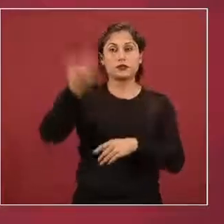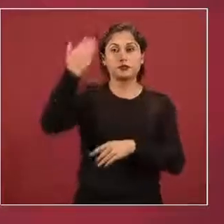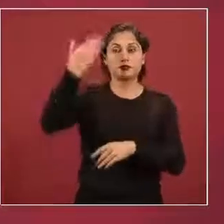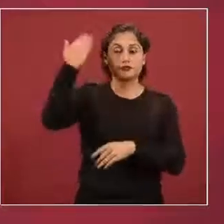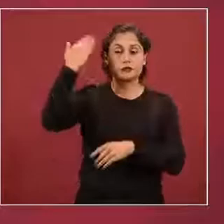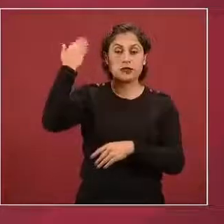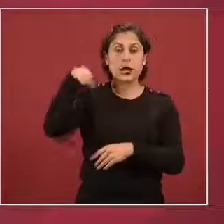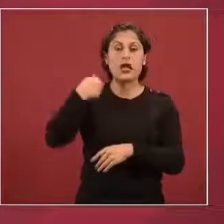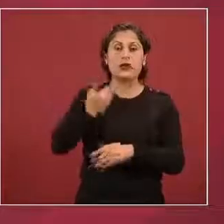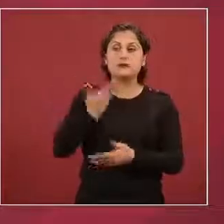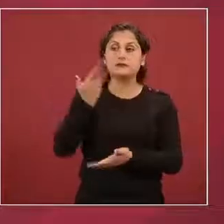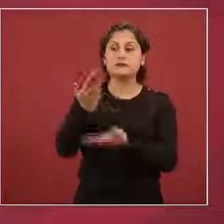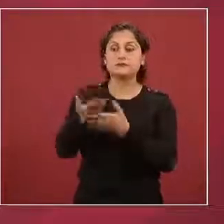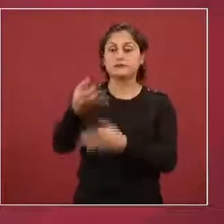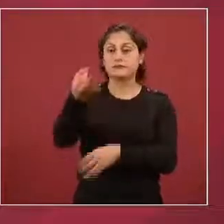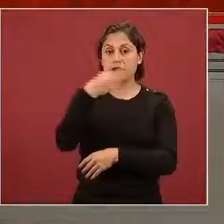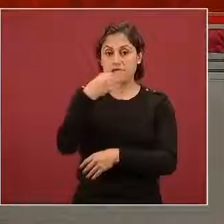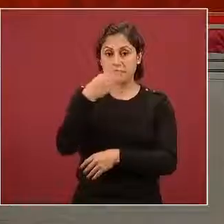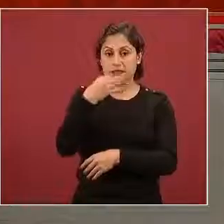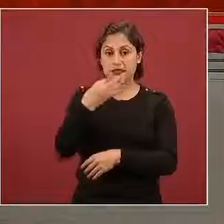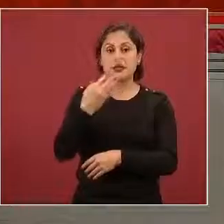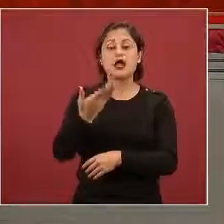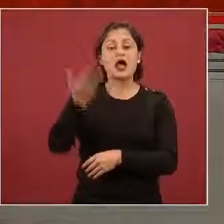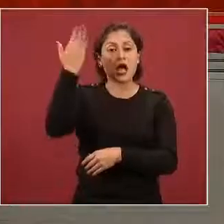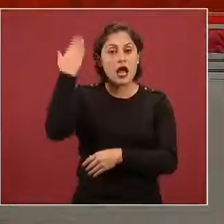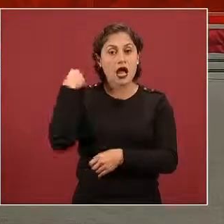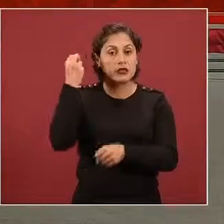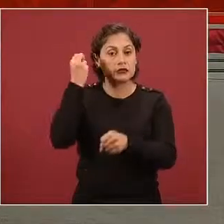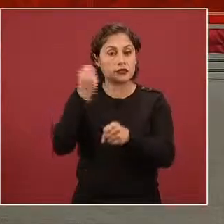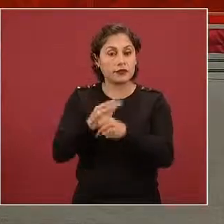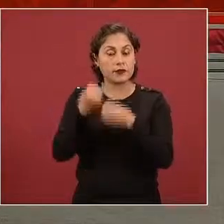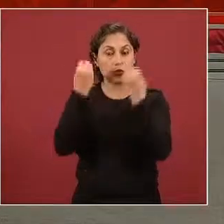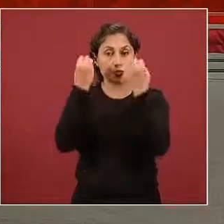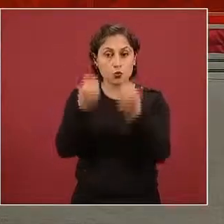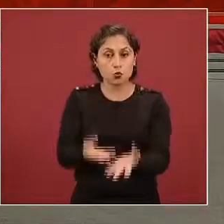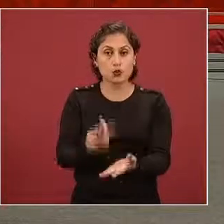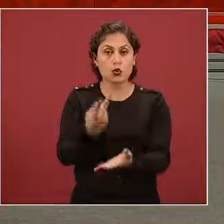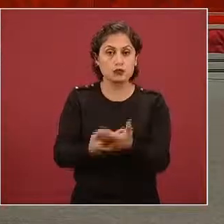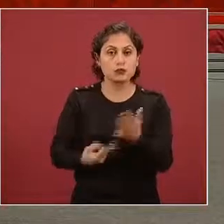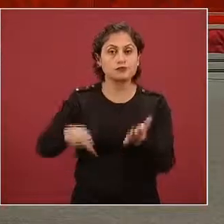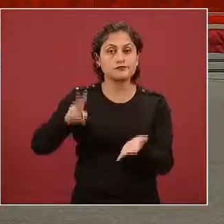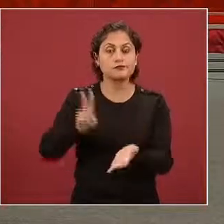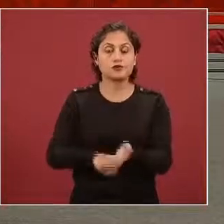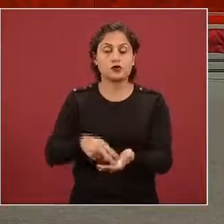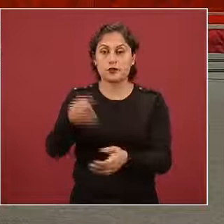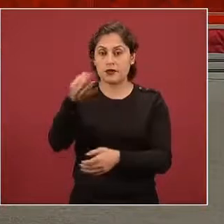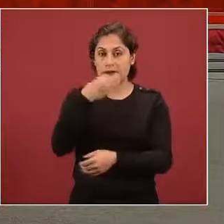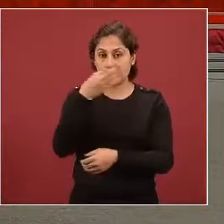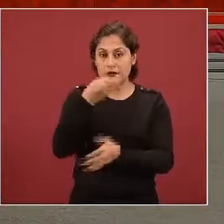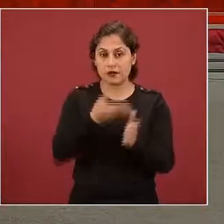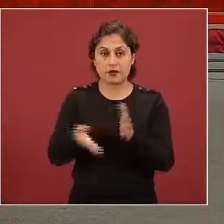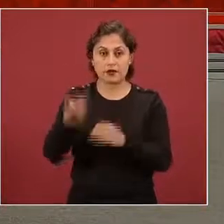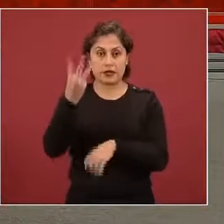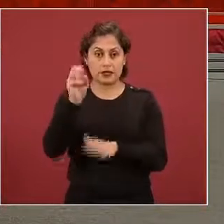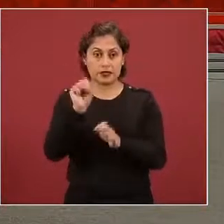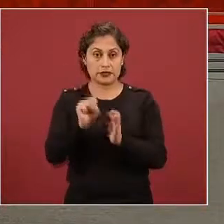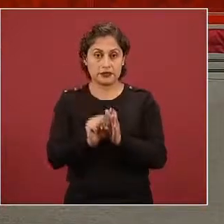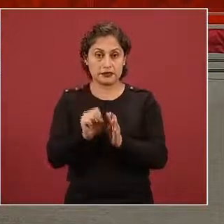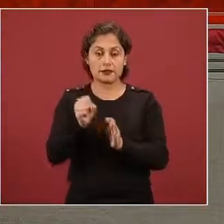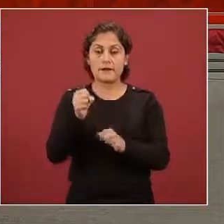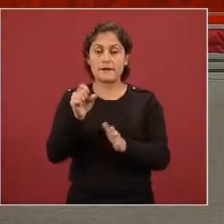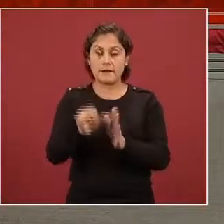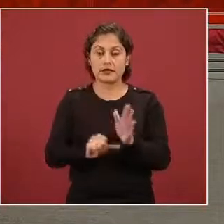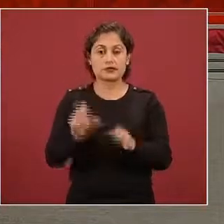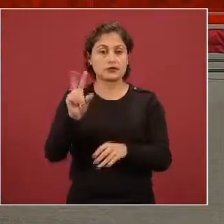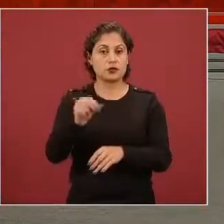dan, en este caso para sustituir la atención no de 3, sino de 6 meses consecutivos. En este